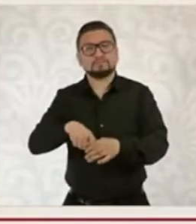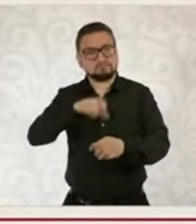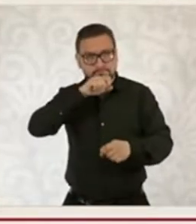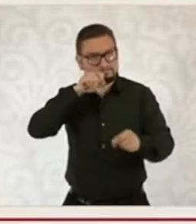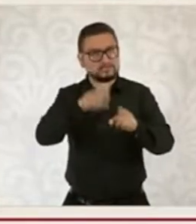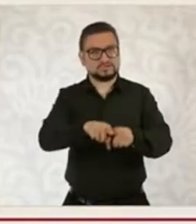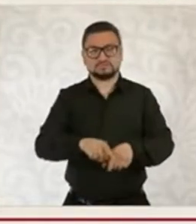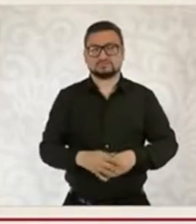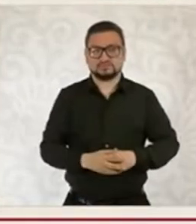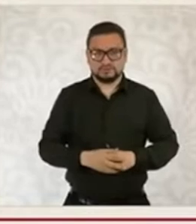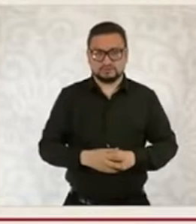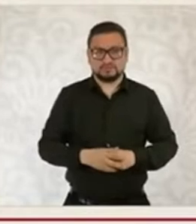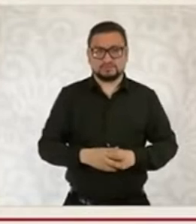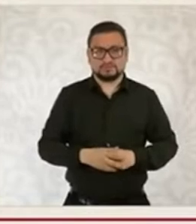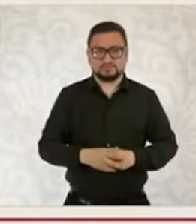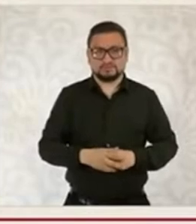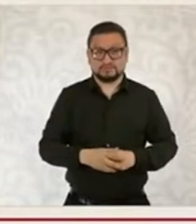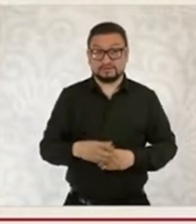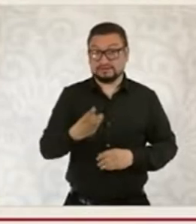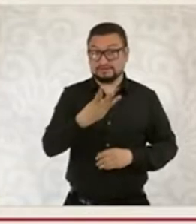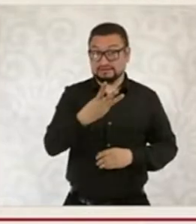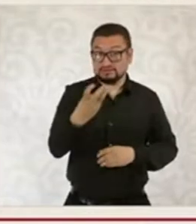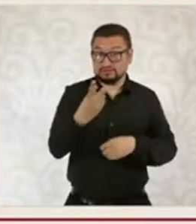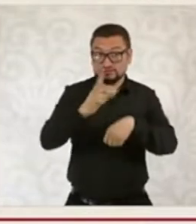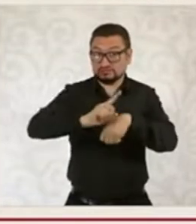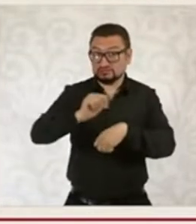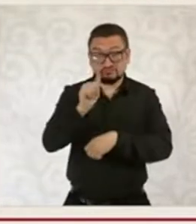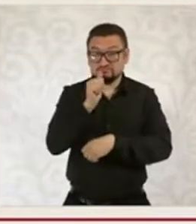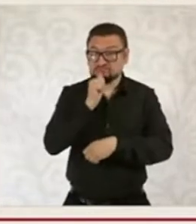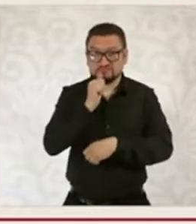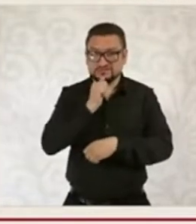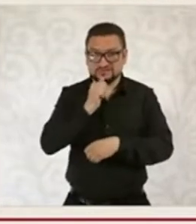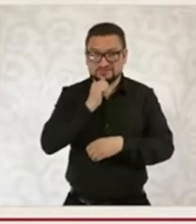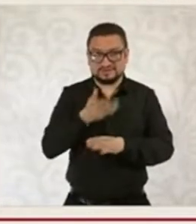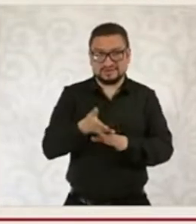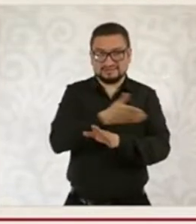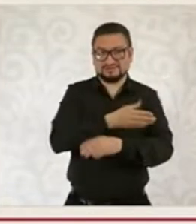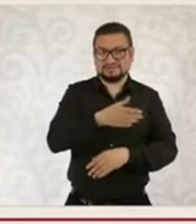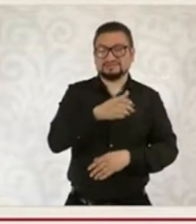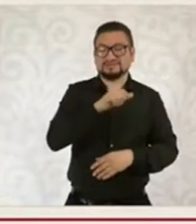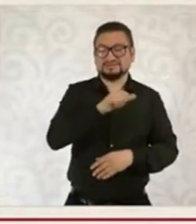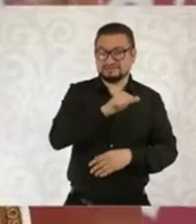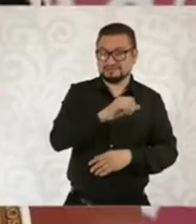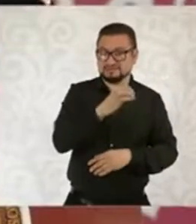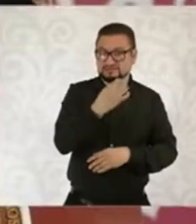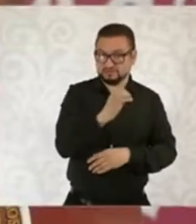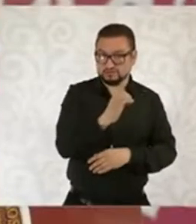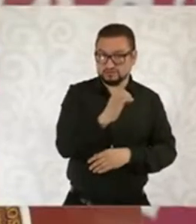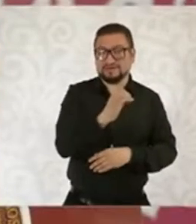importante señalar que no han pasado ni 300 días desde ese 16 de octubre que aquí